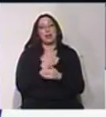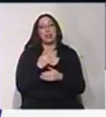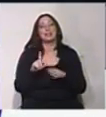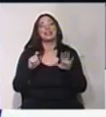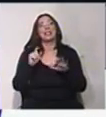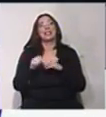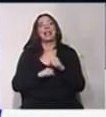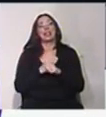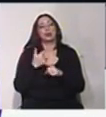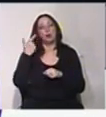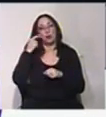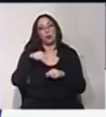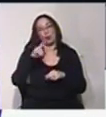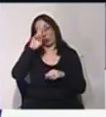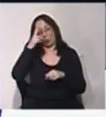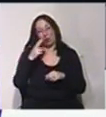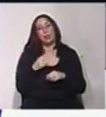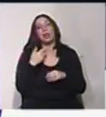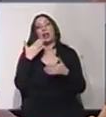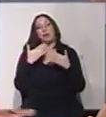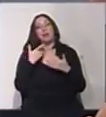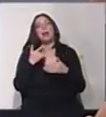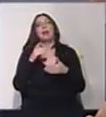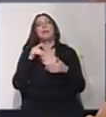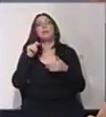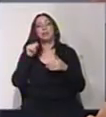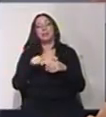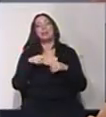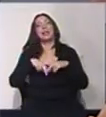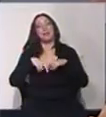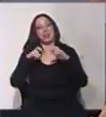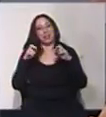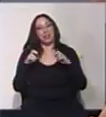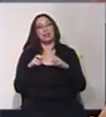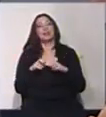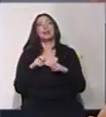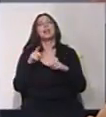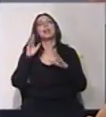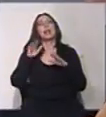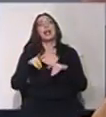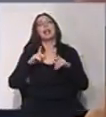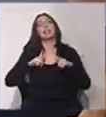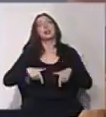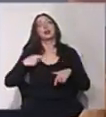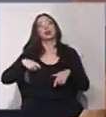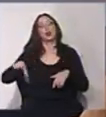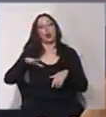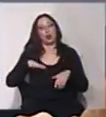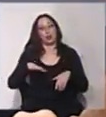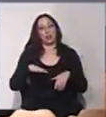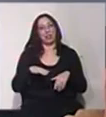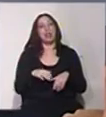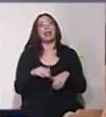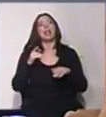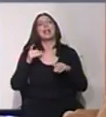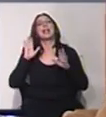de suicidio en Uruguay. Ya vamos a hablar un poquito también de esa investigación. Bueno, Pablo Hein es licenciado en Sociología, como ya habíamos dicho, e integrante